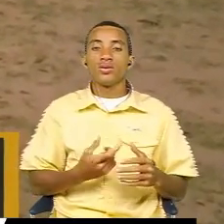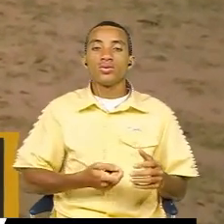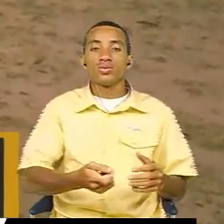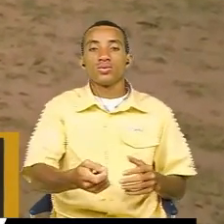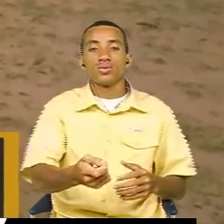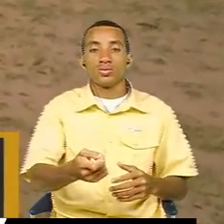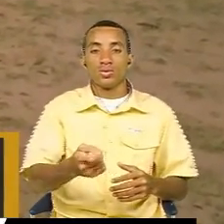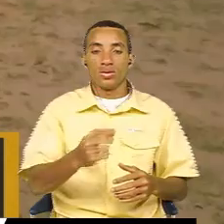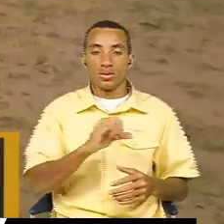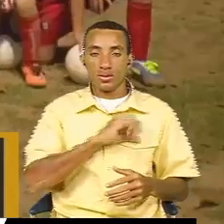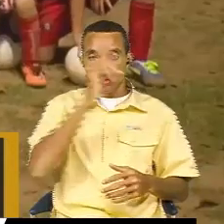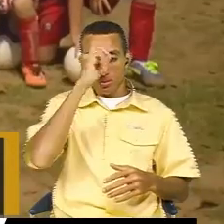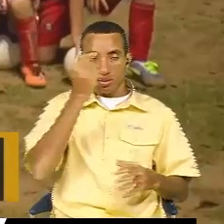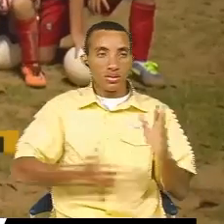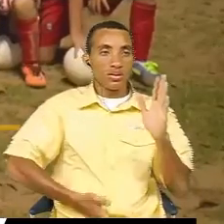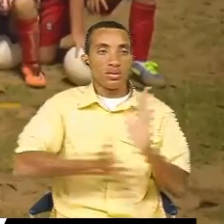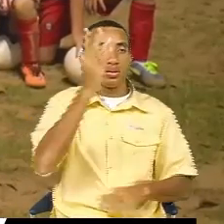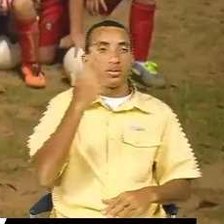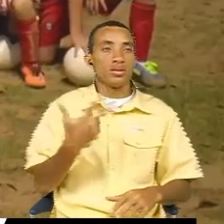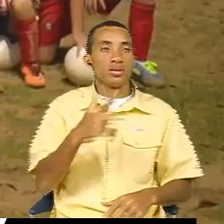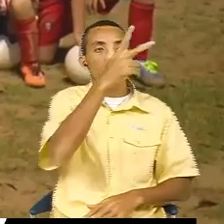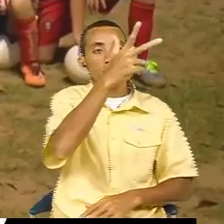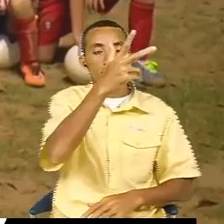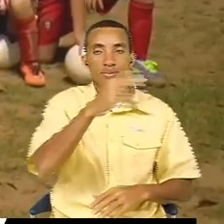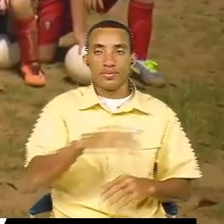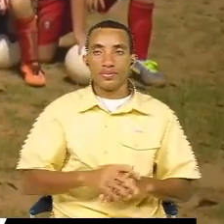la capital del país.